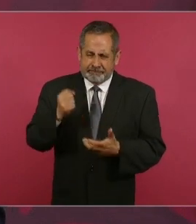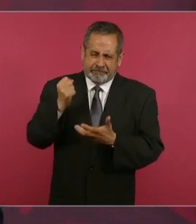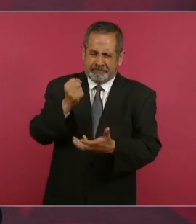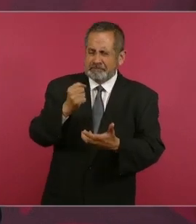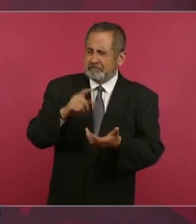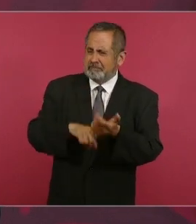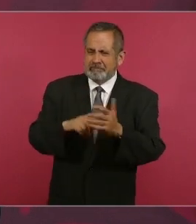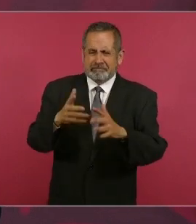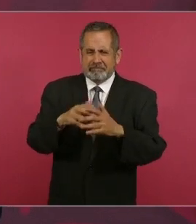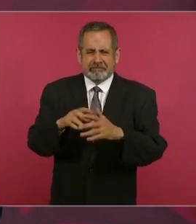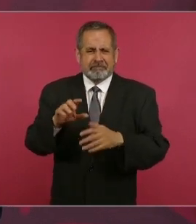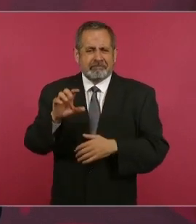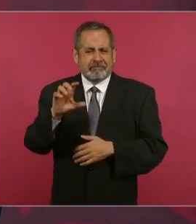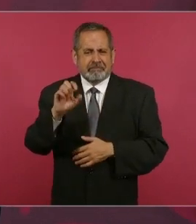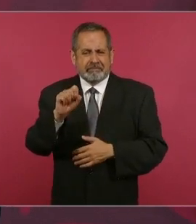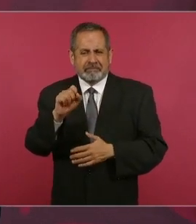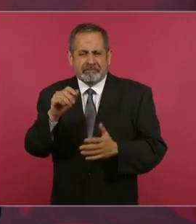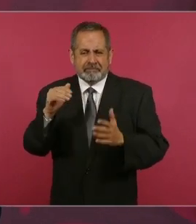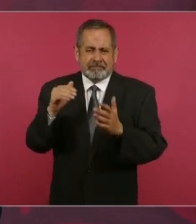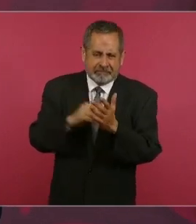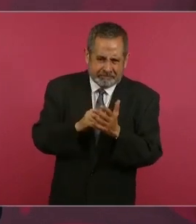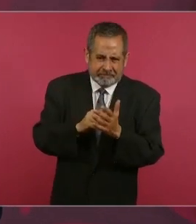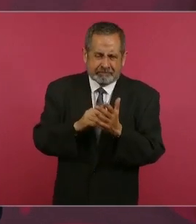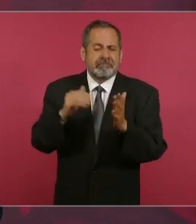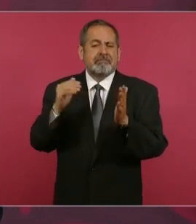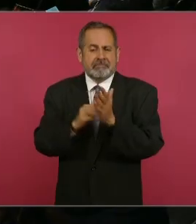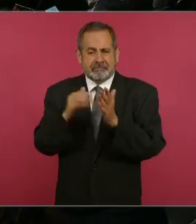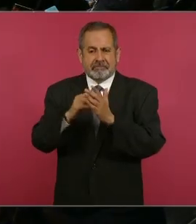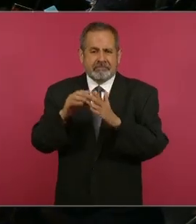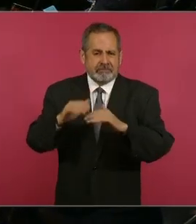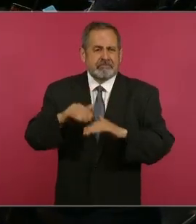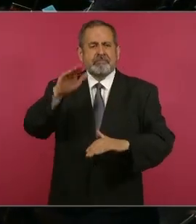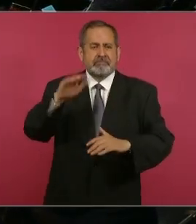presupuesto estimado de más de 60 mil millones.